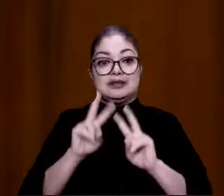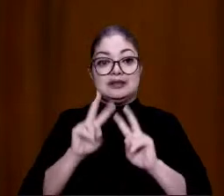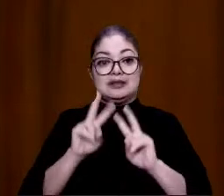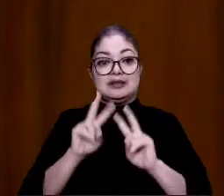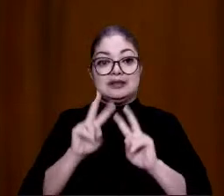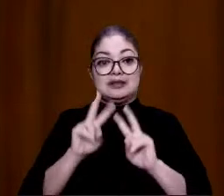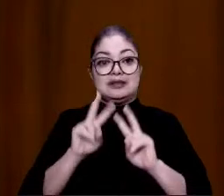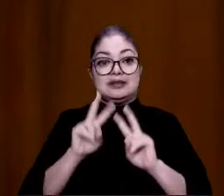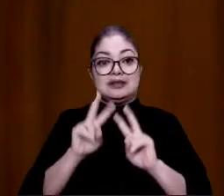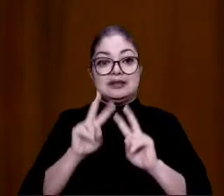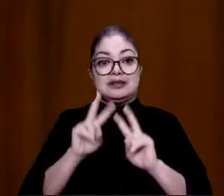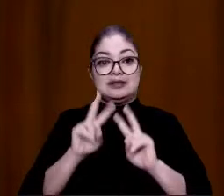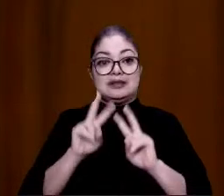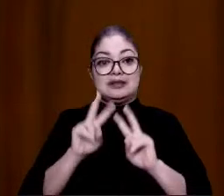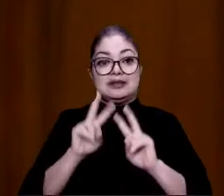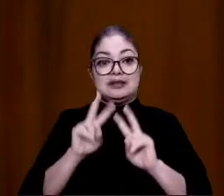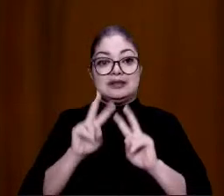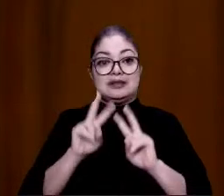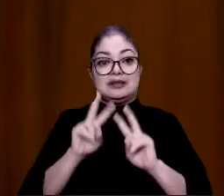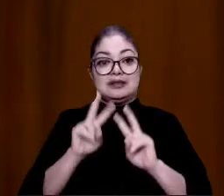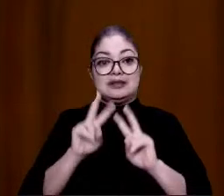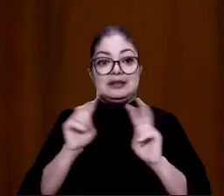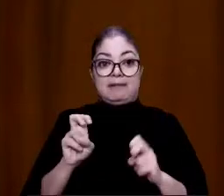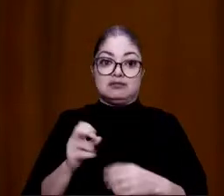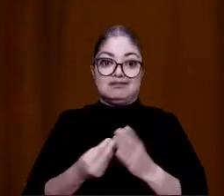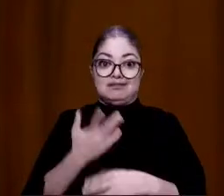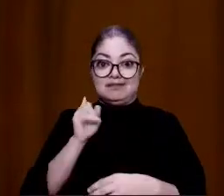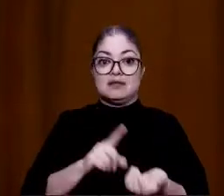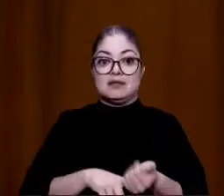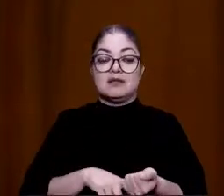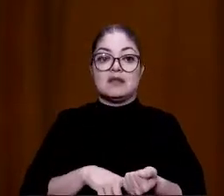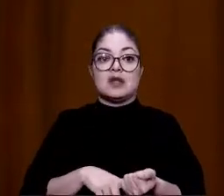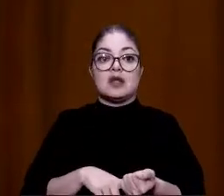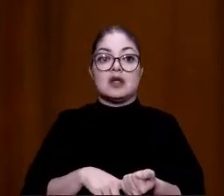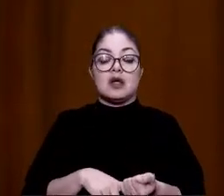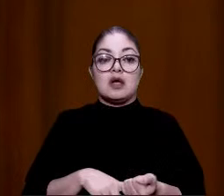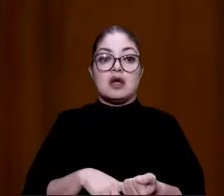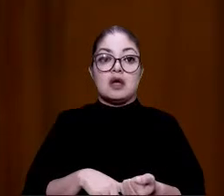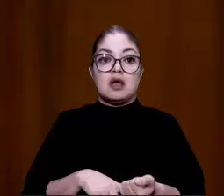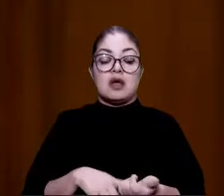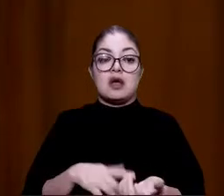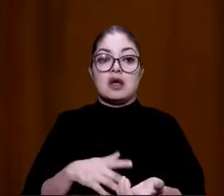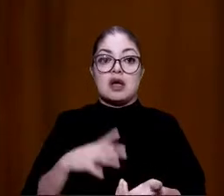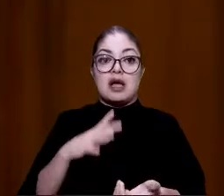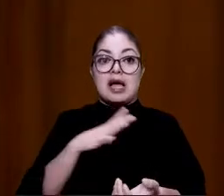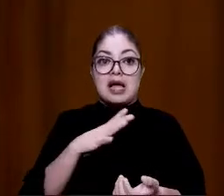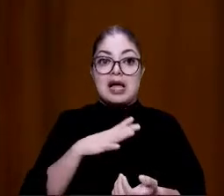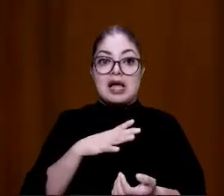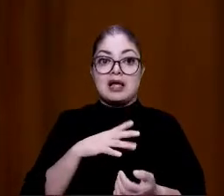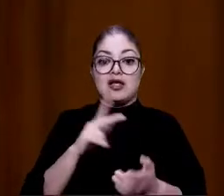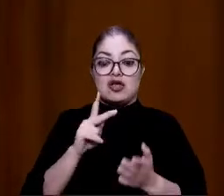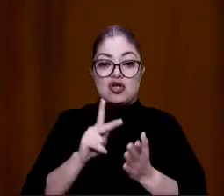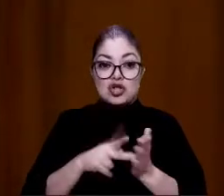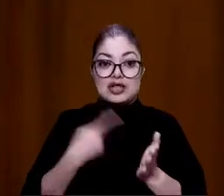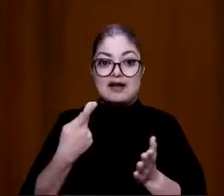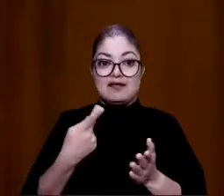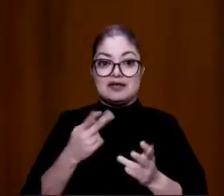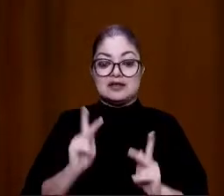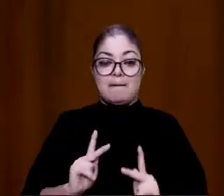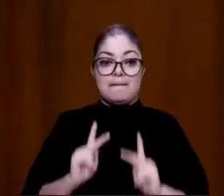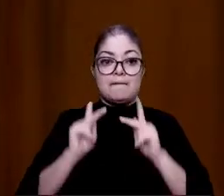El aspecto técnico, estamos buscando la mejor forma de que se reconstruya este puente. Como les